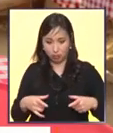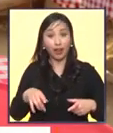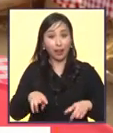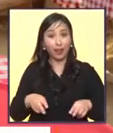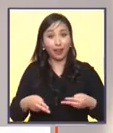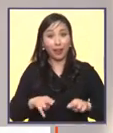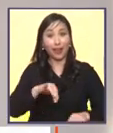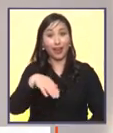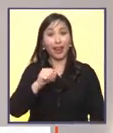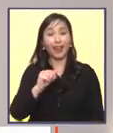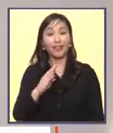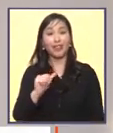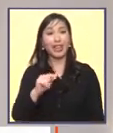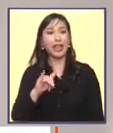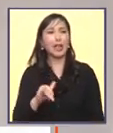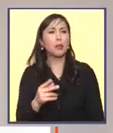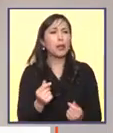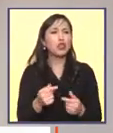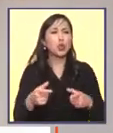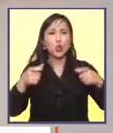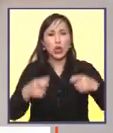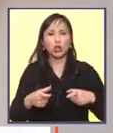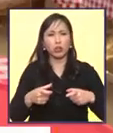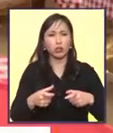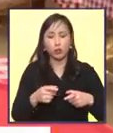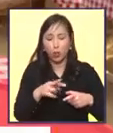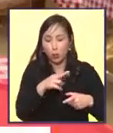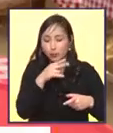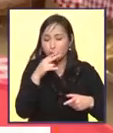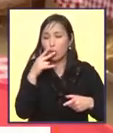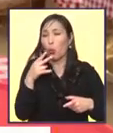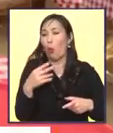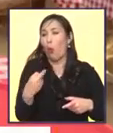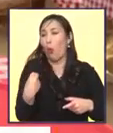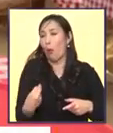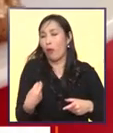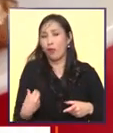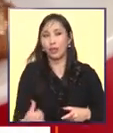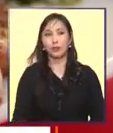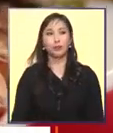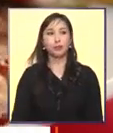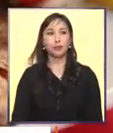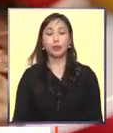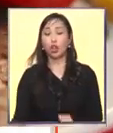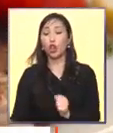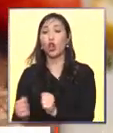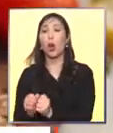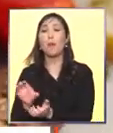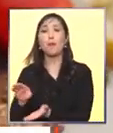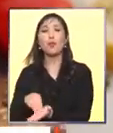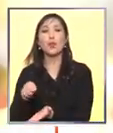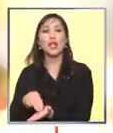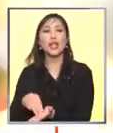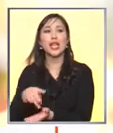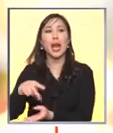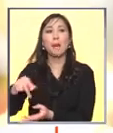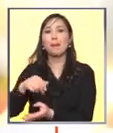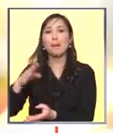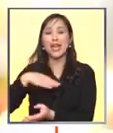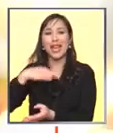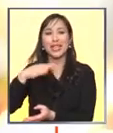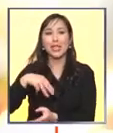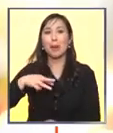es una especie de chuletón de jabalí, que huele, no saben lo bien que huele. Acompañado con puré picante, además puré al merquén. Puré